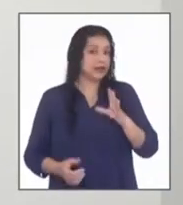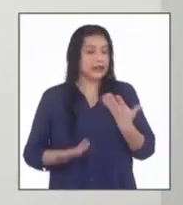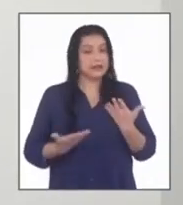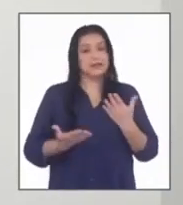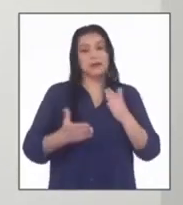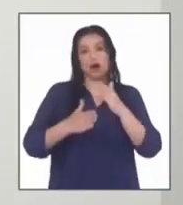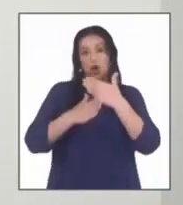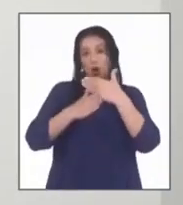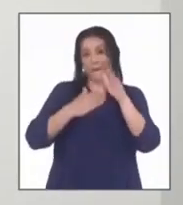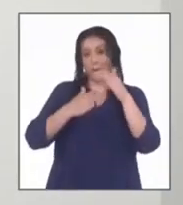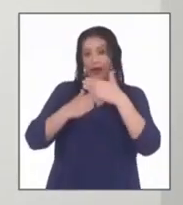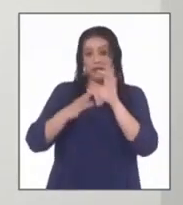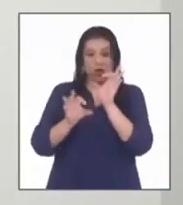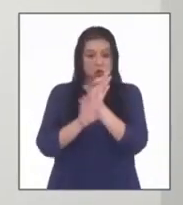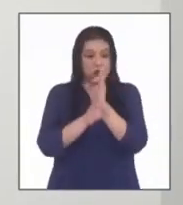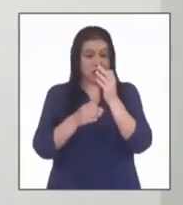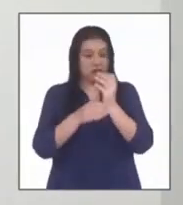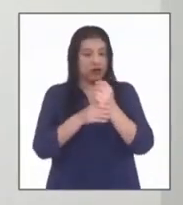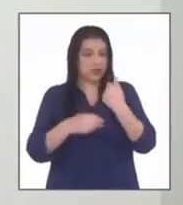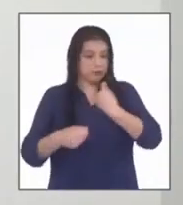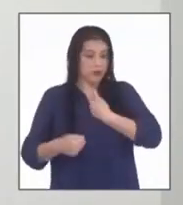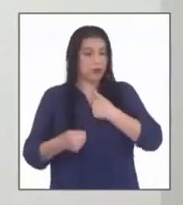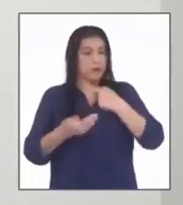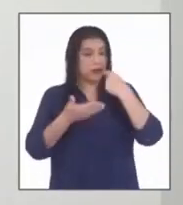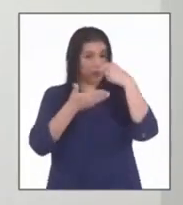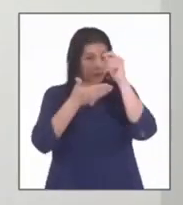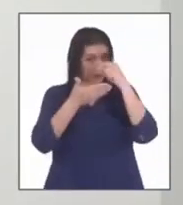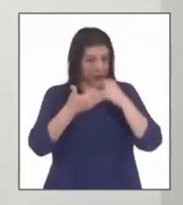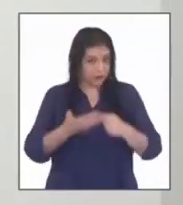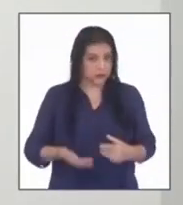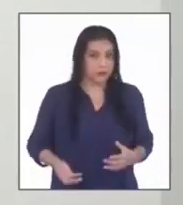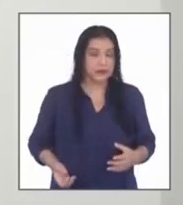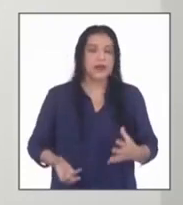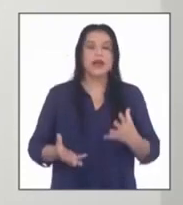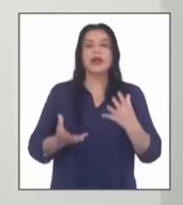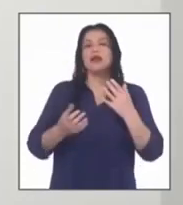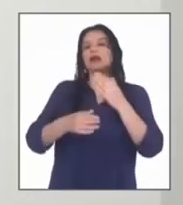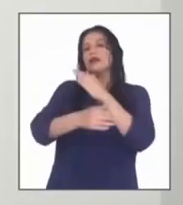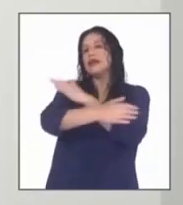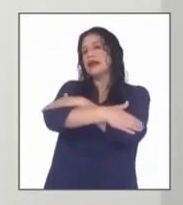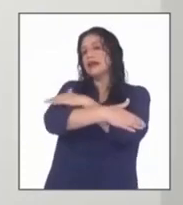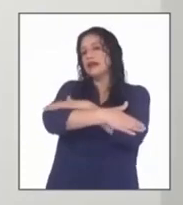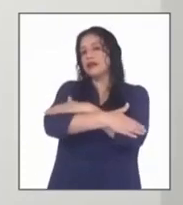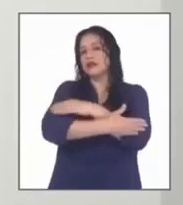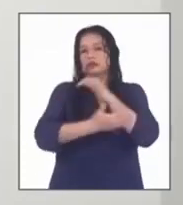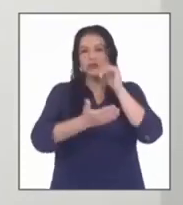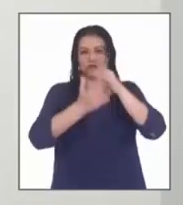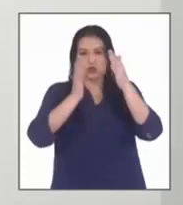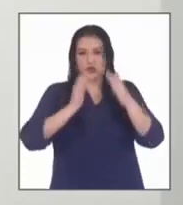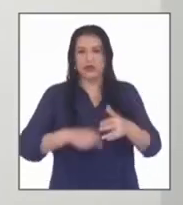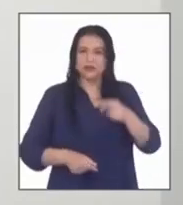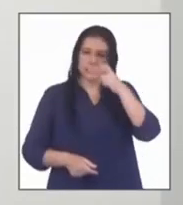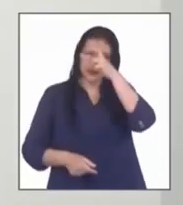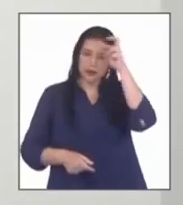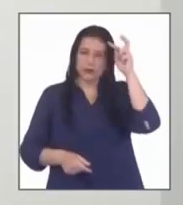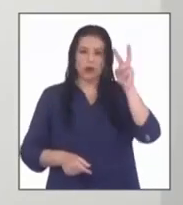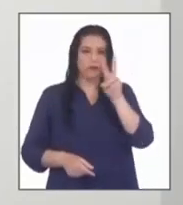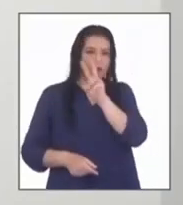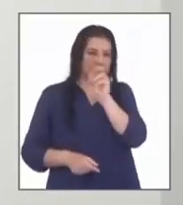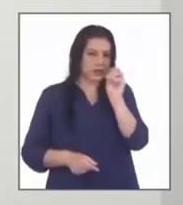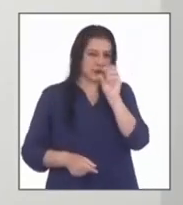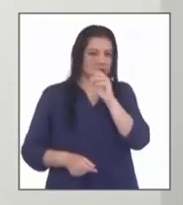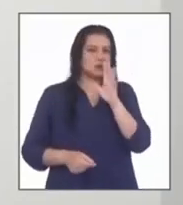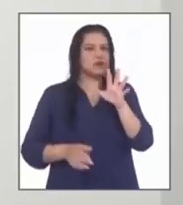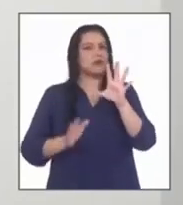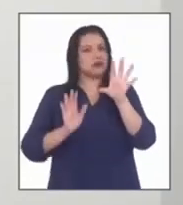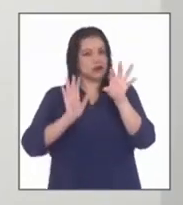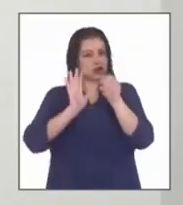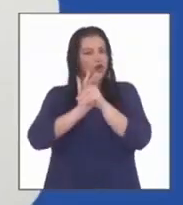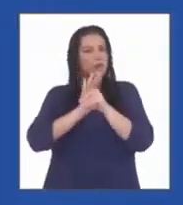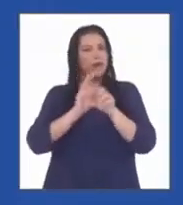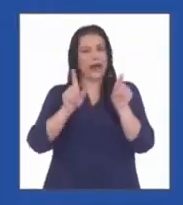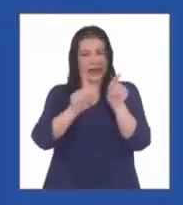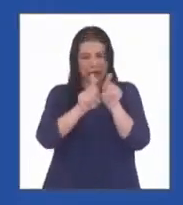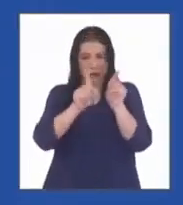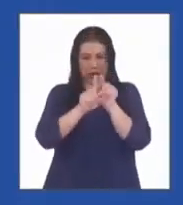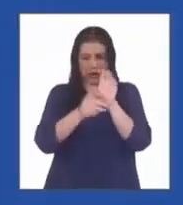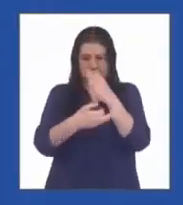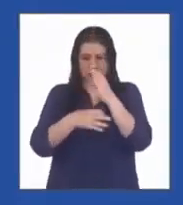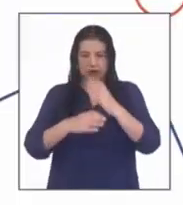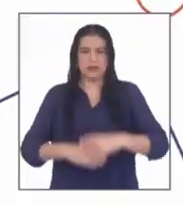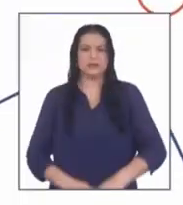a compartir una ficha autoevaluativa? Queridos estudiantes de la promo 2020, reproduzcan una ficha como